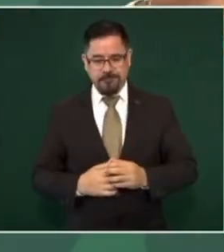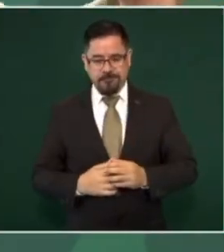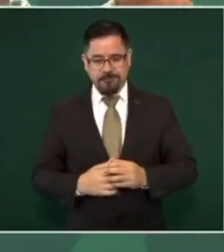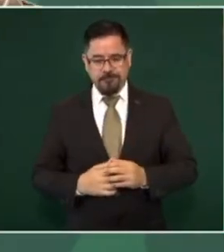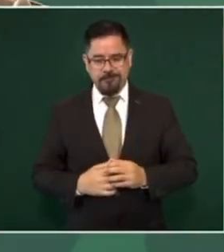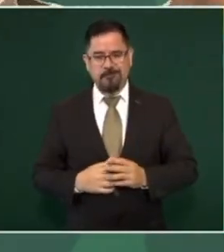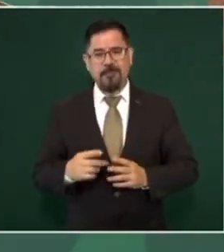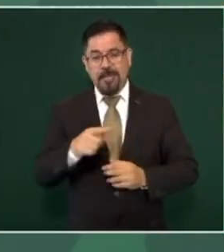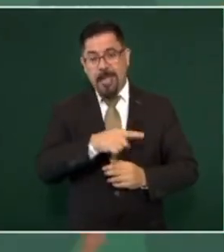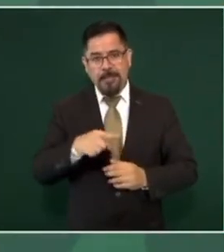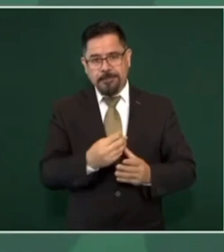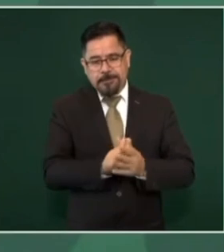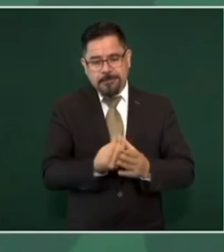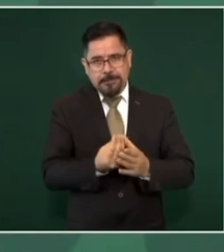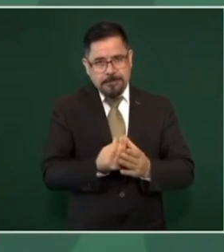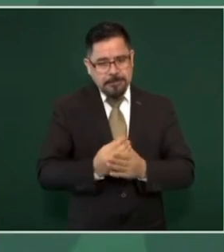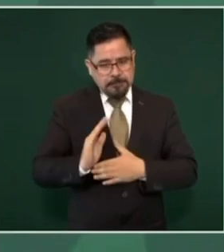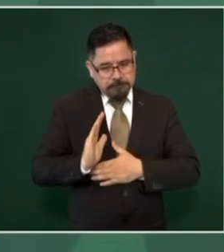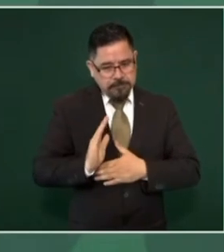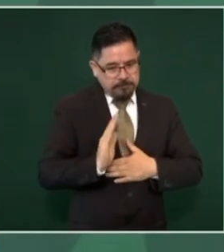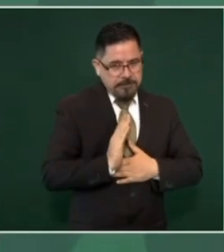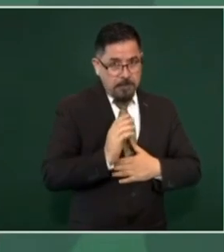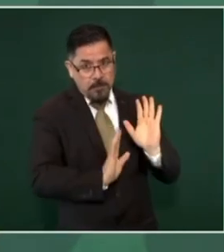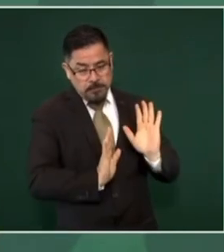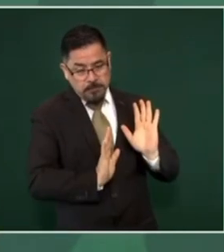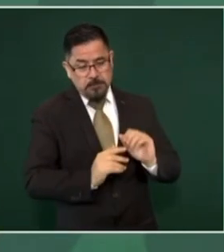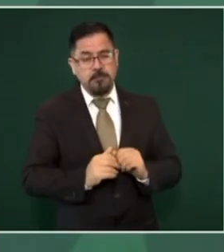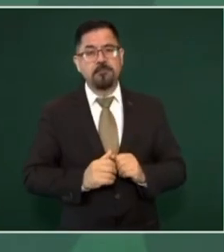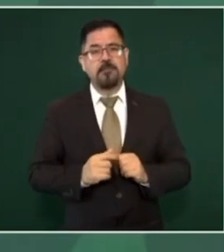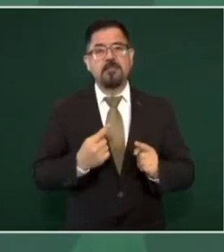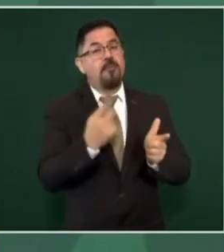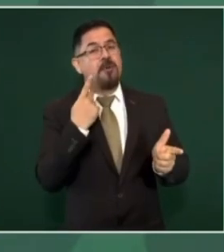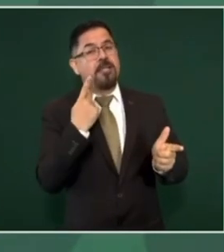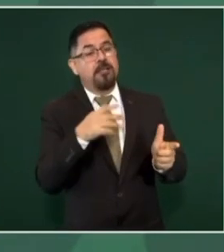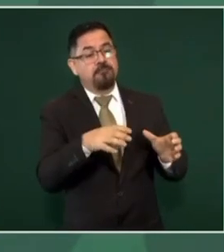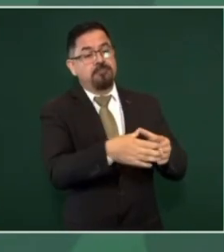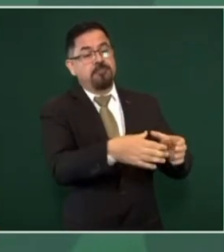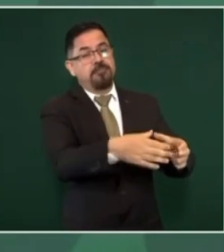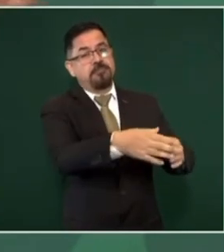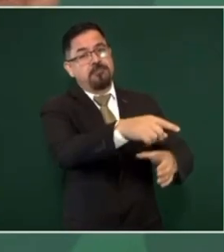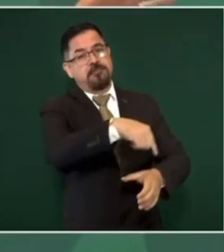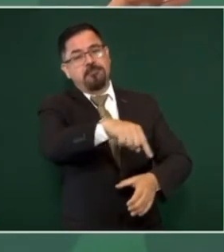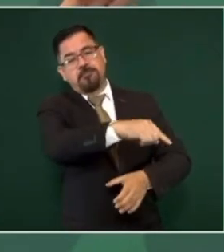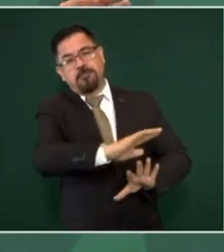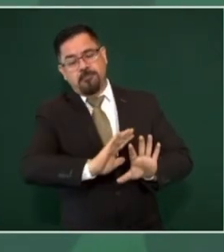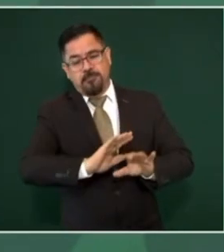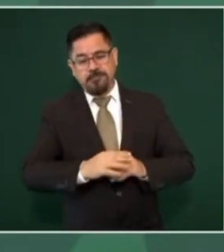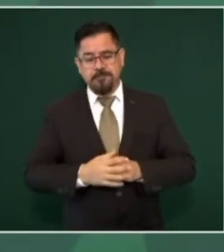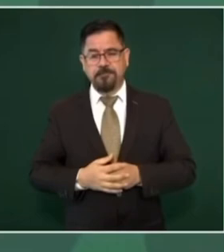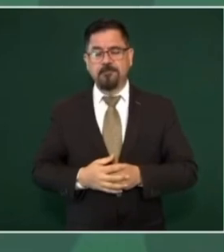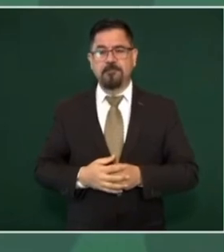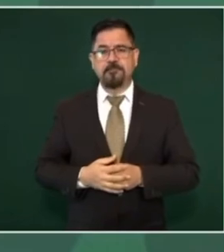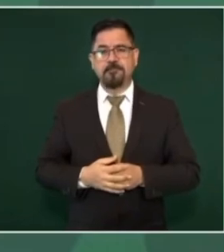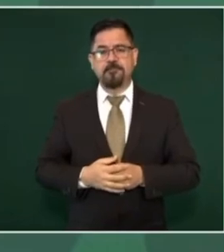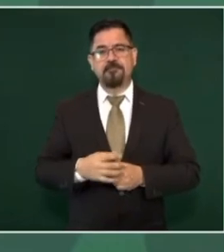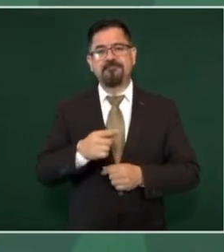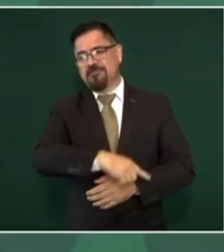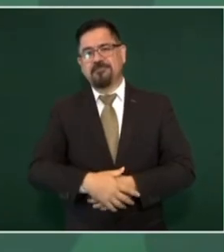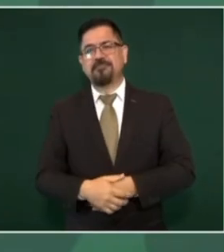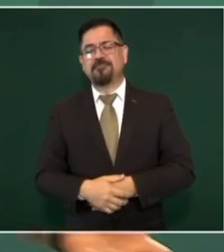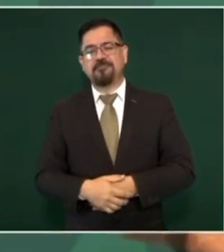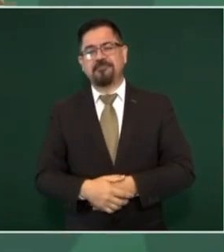hubo compromisos en lo oscurito con los partidos para que se